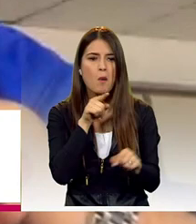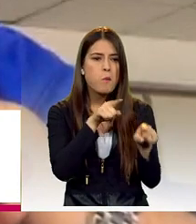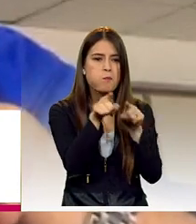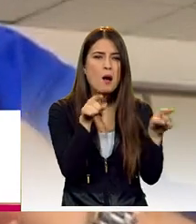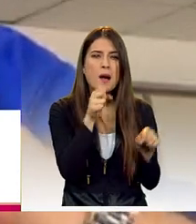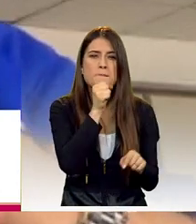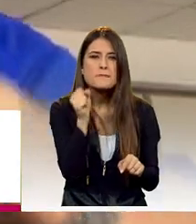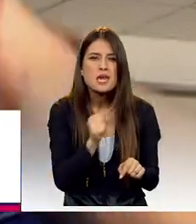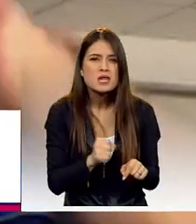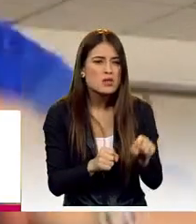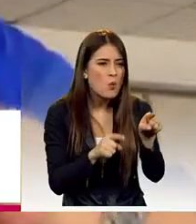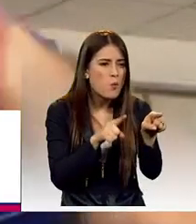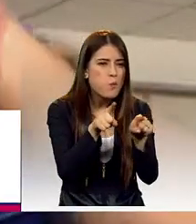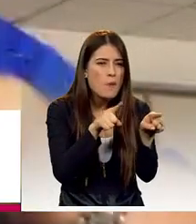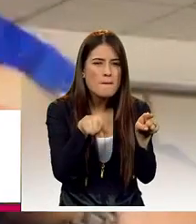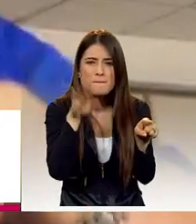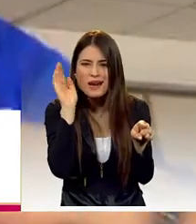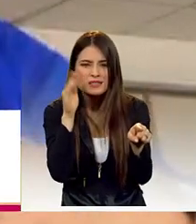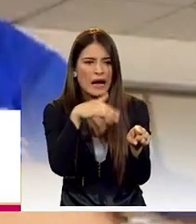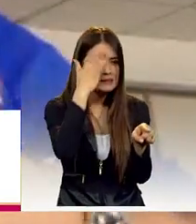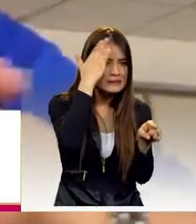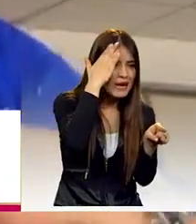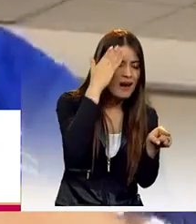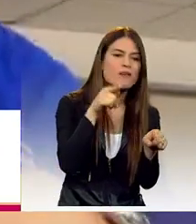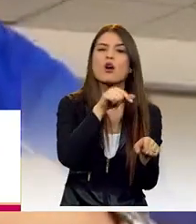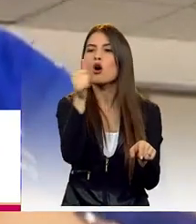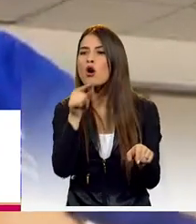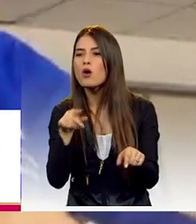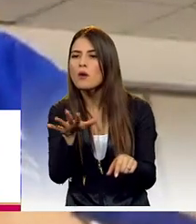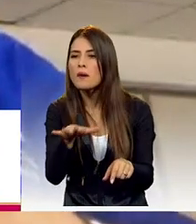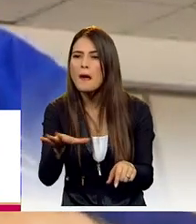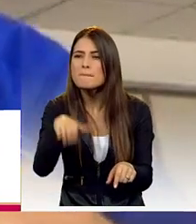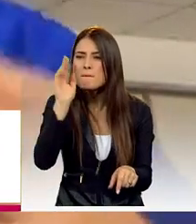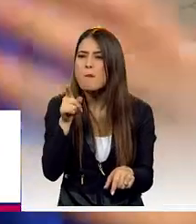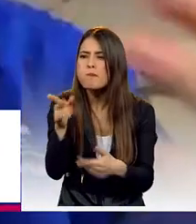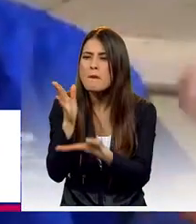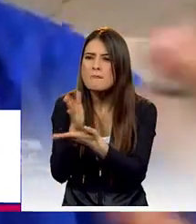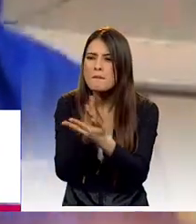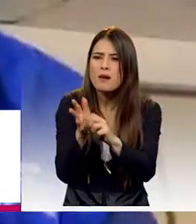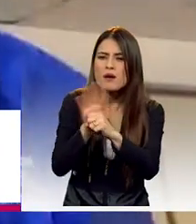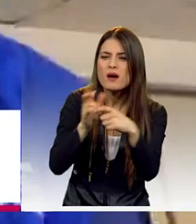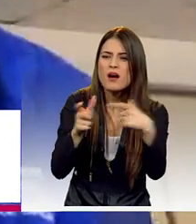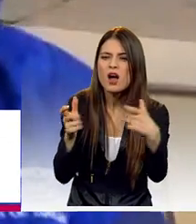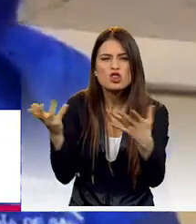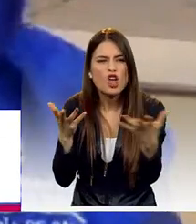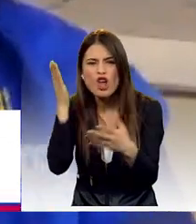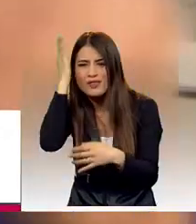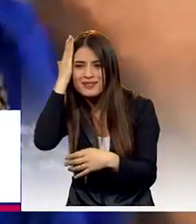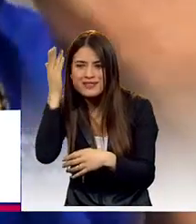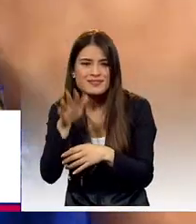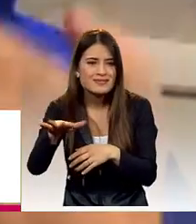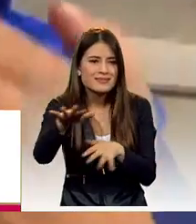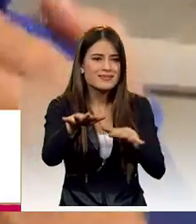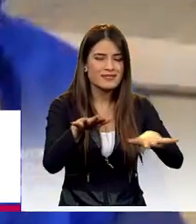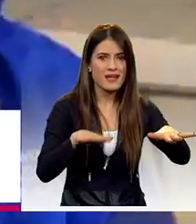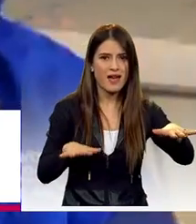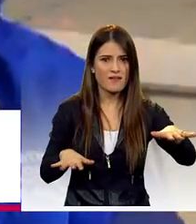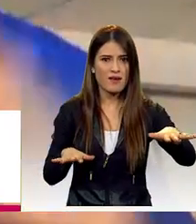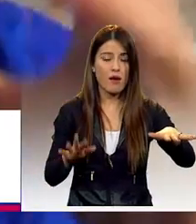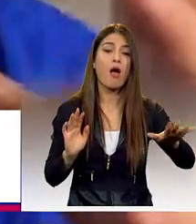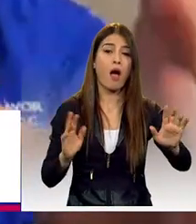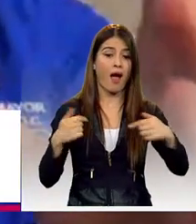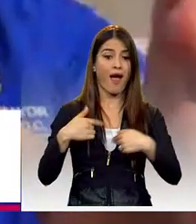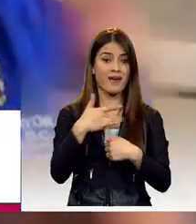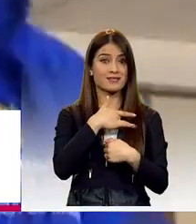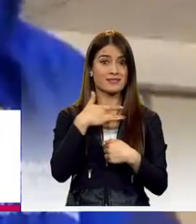los contagios. Si estas cosas coinciden en alguna zona geográfica, por supuesto que la recomendación desde el punto de vista de salud